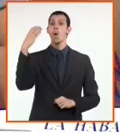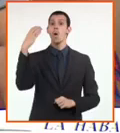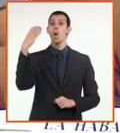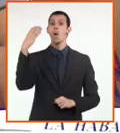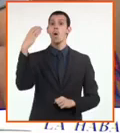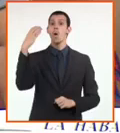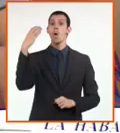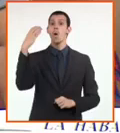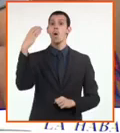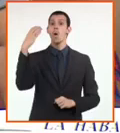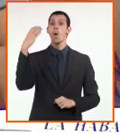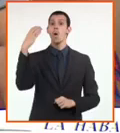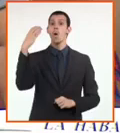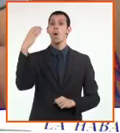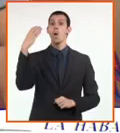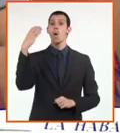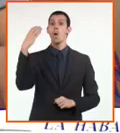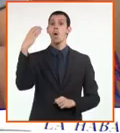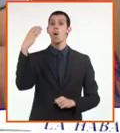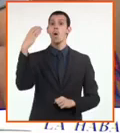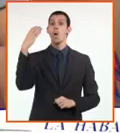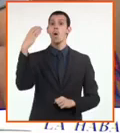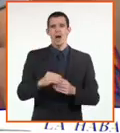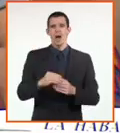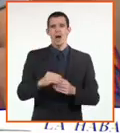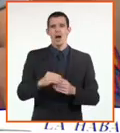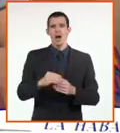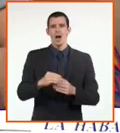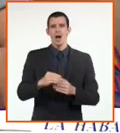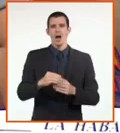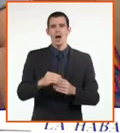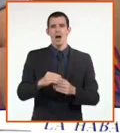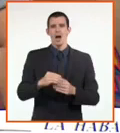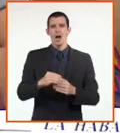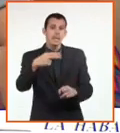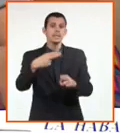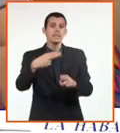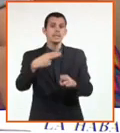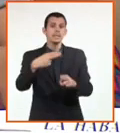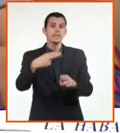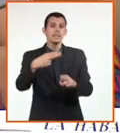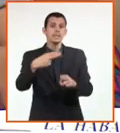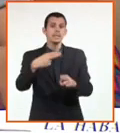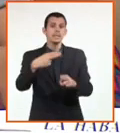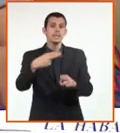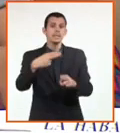que hemos tenido en mi país, que ha sido el Bogotazo. Él como estudiante universitario dio el pie al